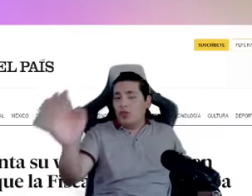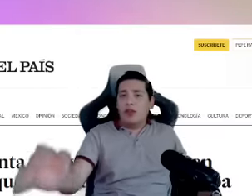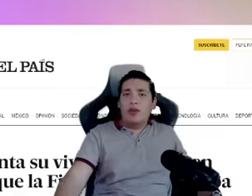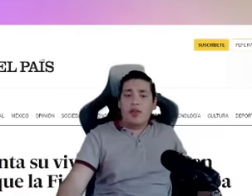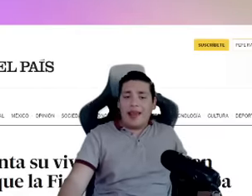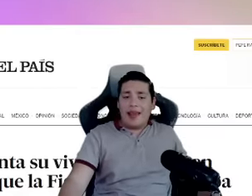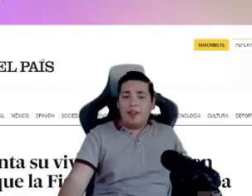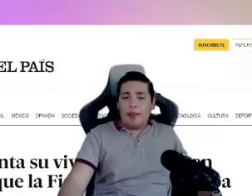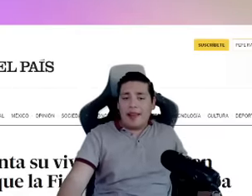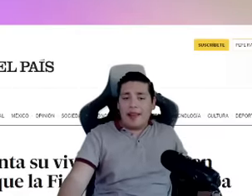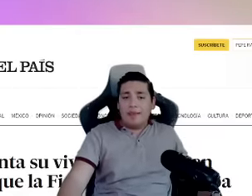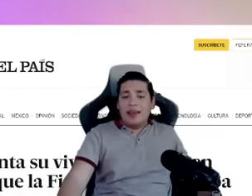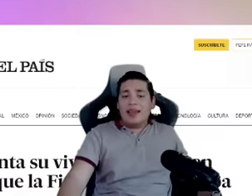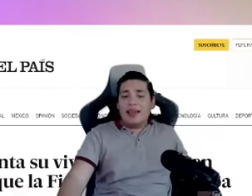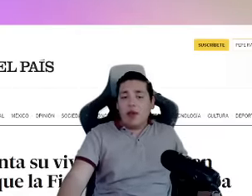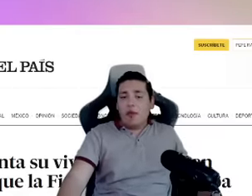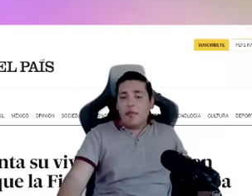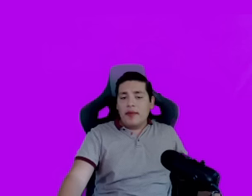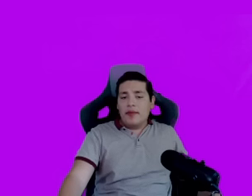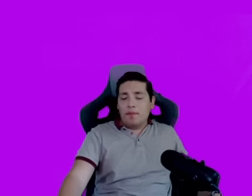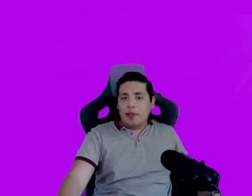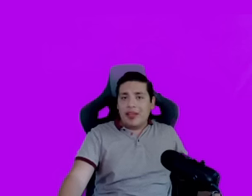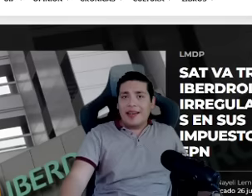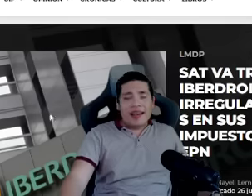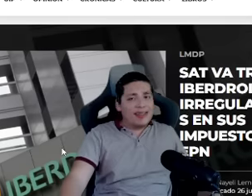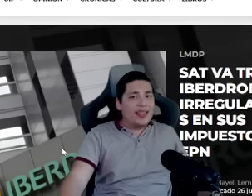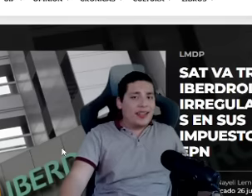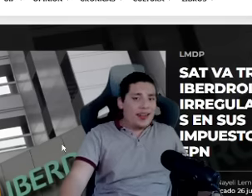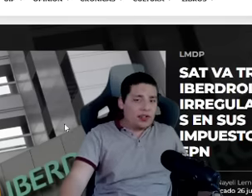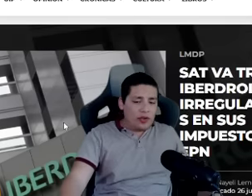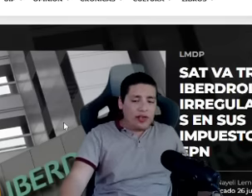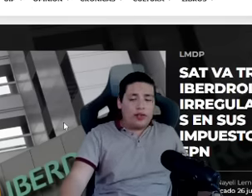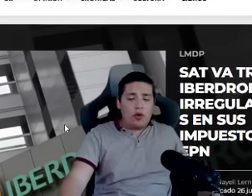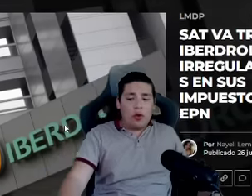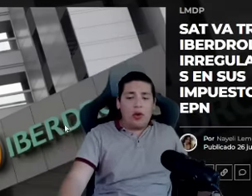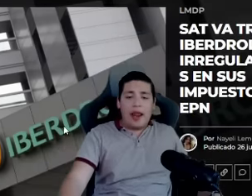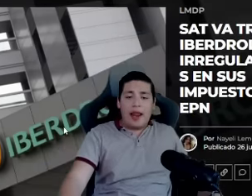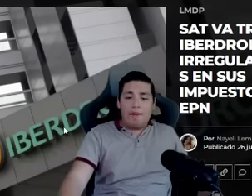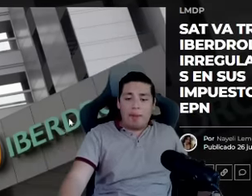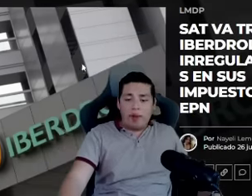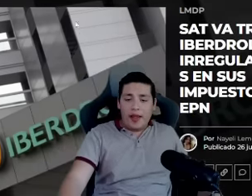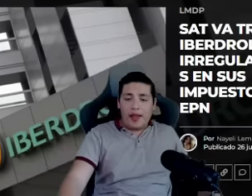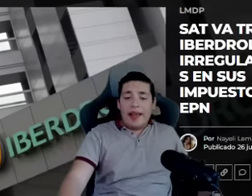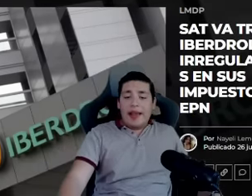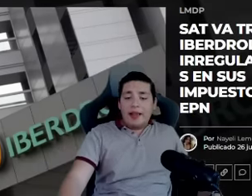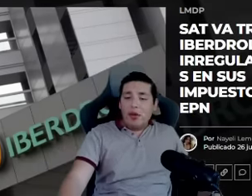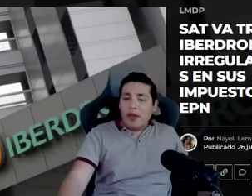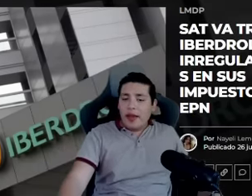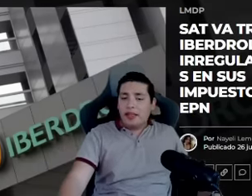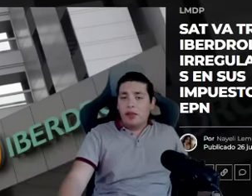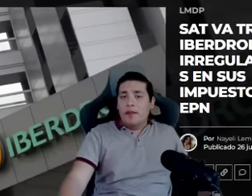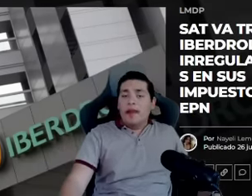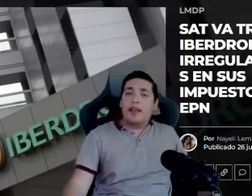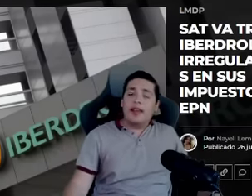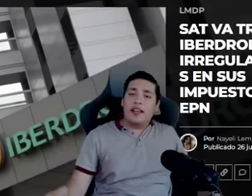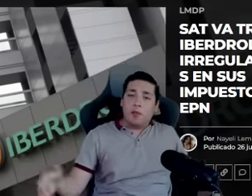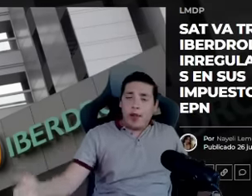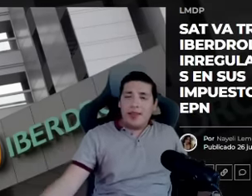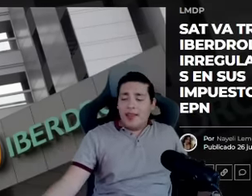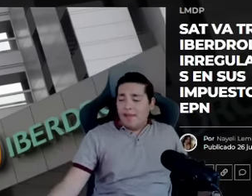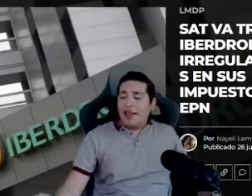más conocido de España y Que obviamente pues tiene relaciones con el poder todo esto